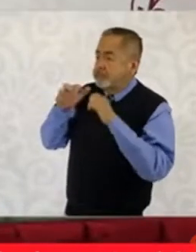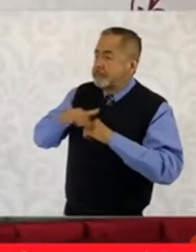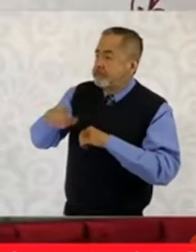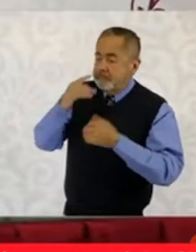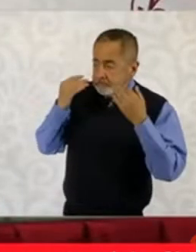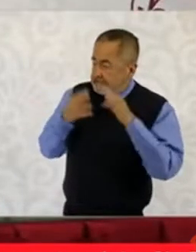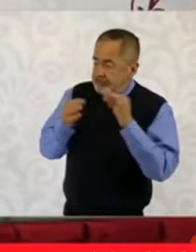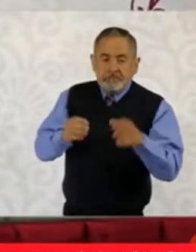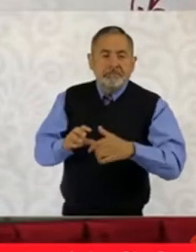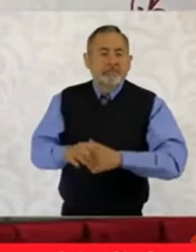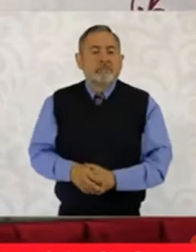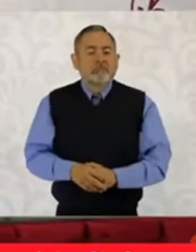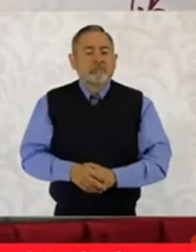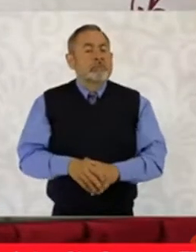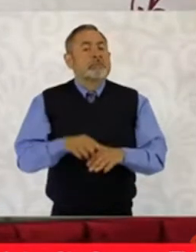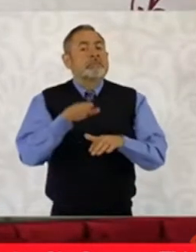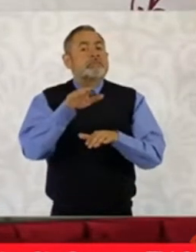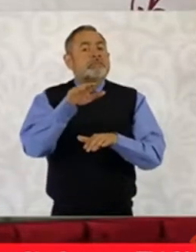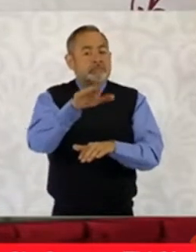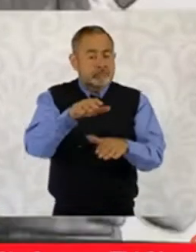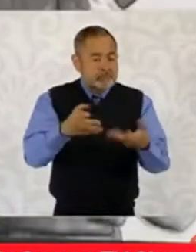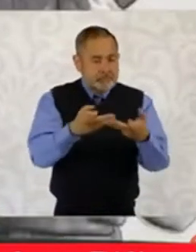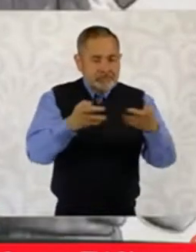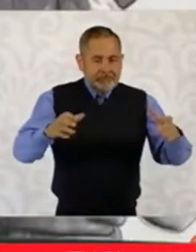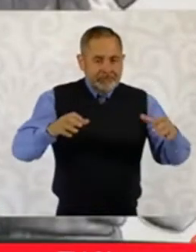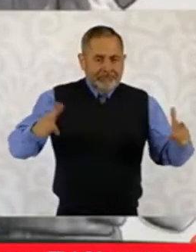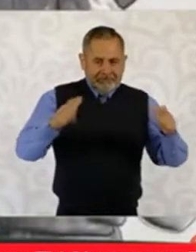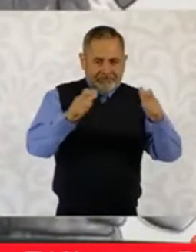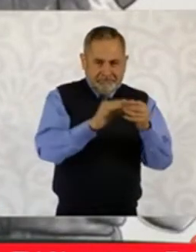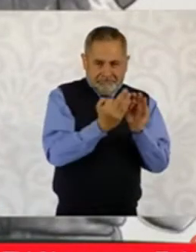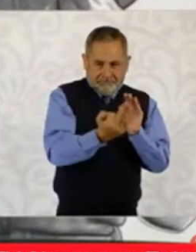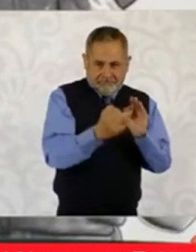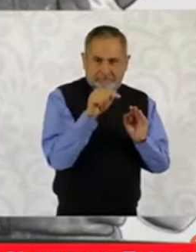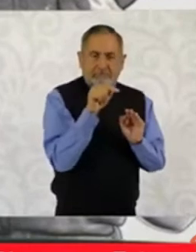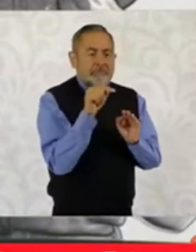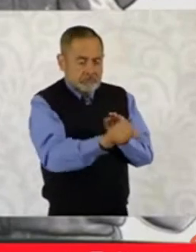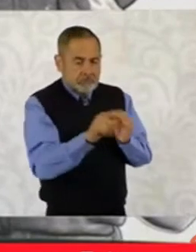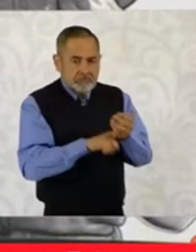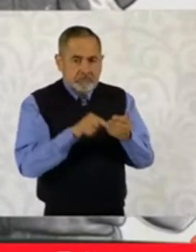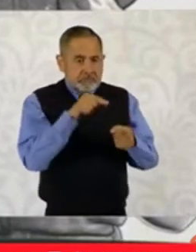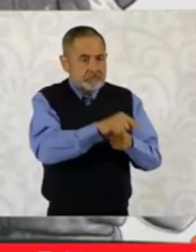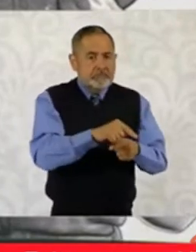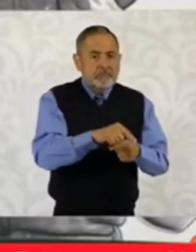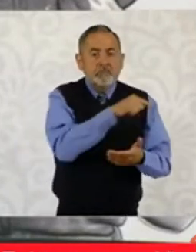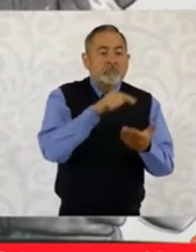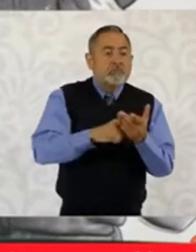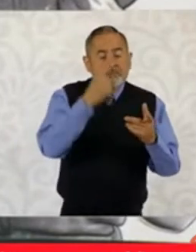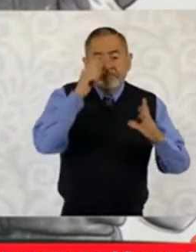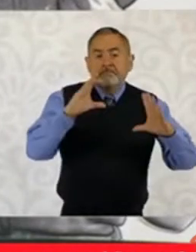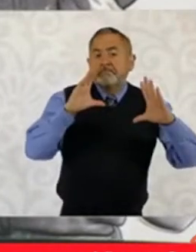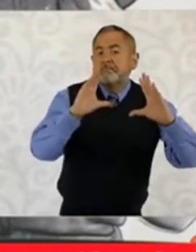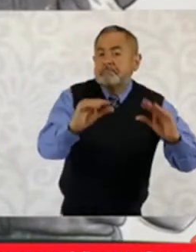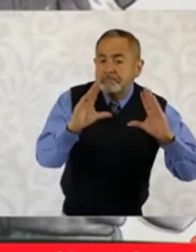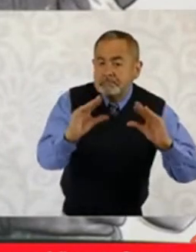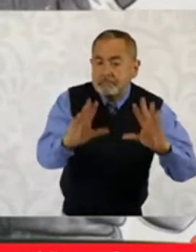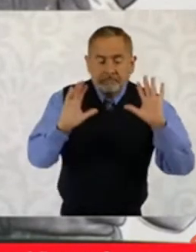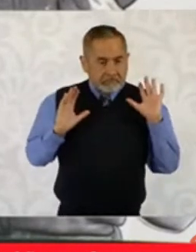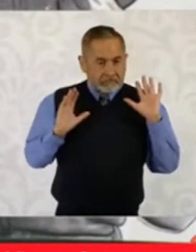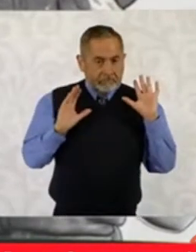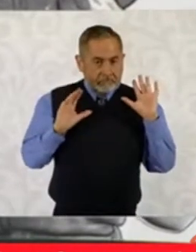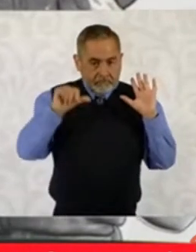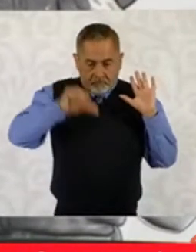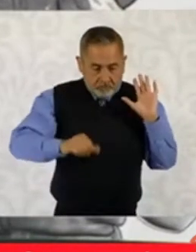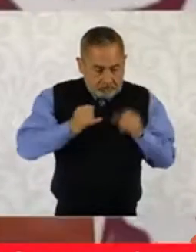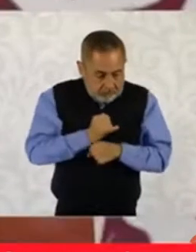del... Sobre el predio, sobre el rancho Izaguirre, también tenemos confirmado que era un centro de adiestramiento. Al momento,